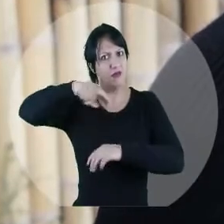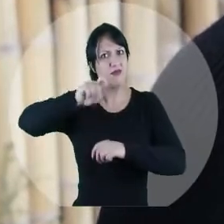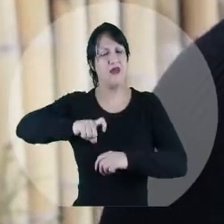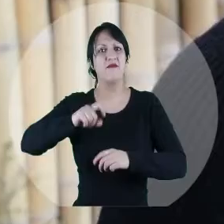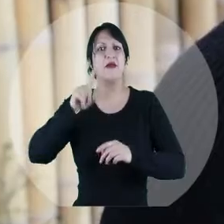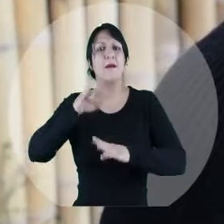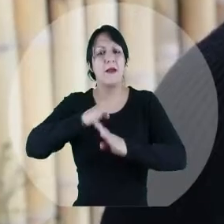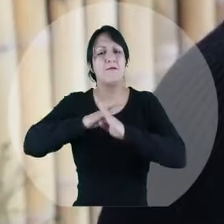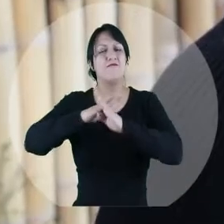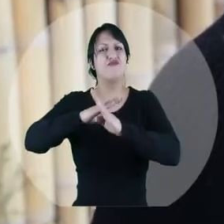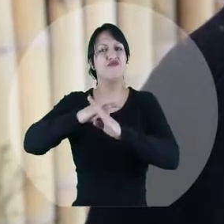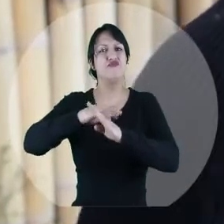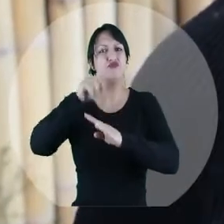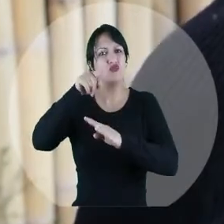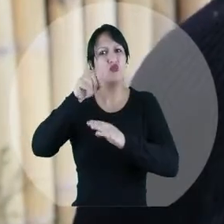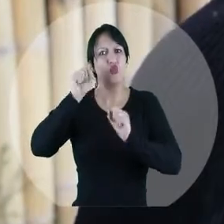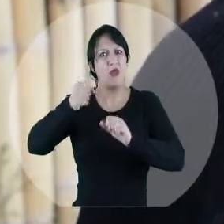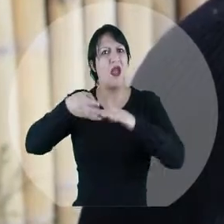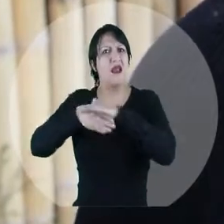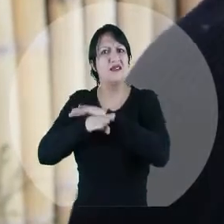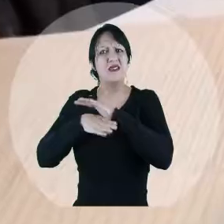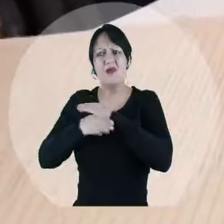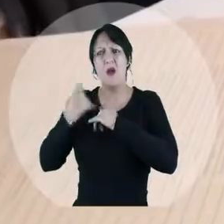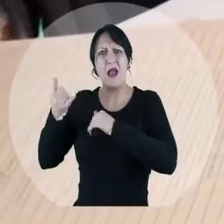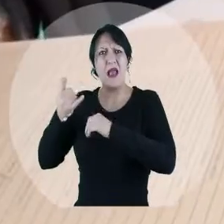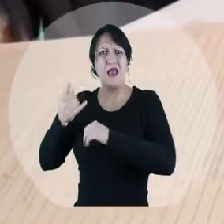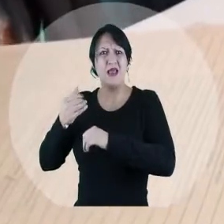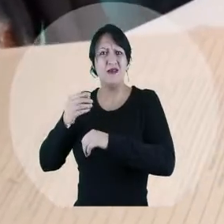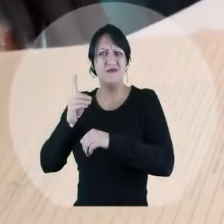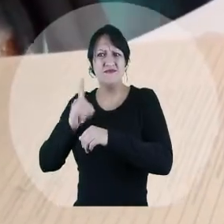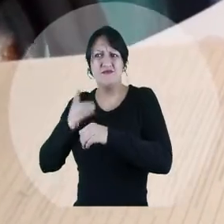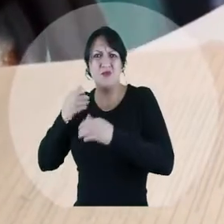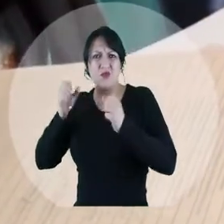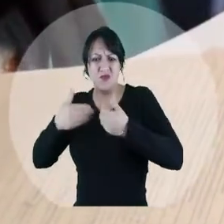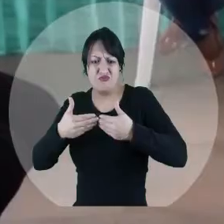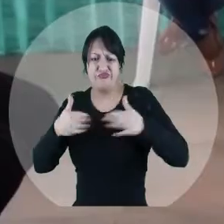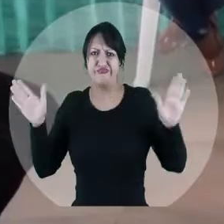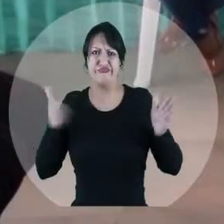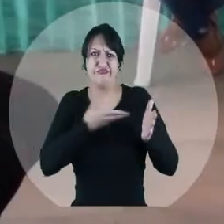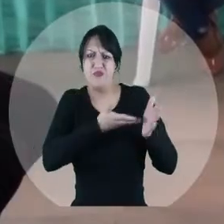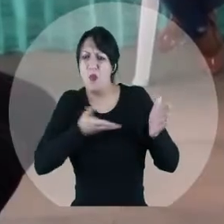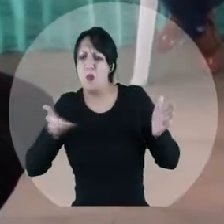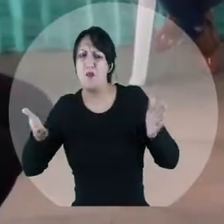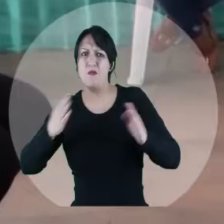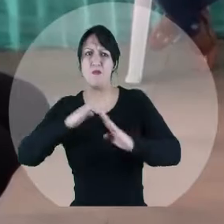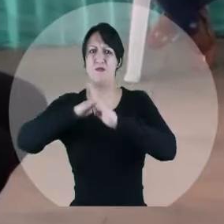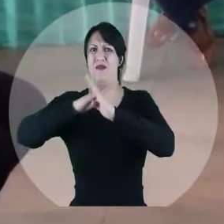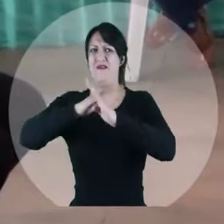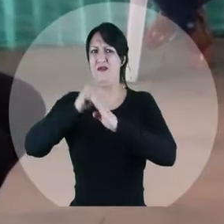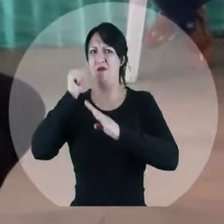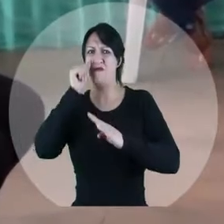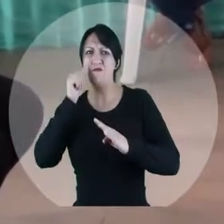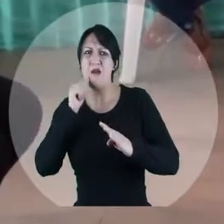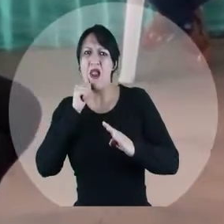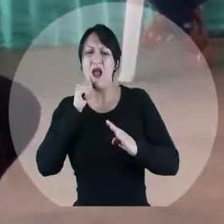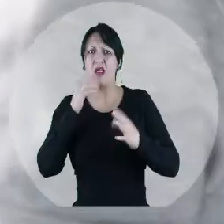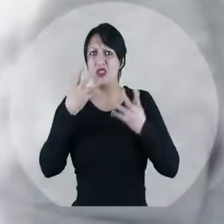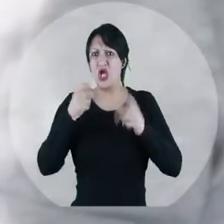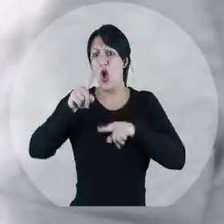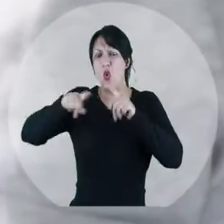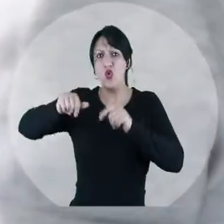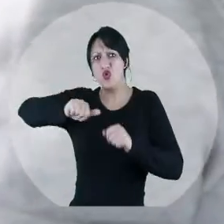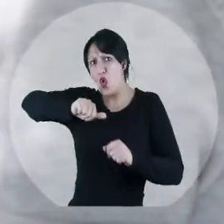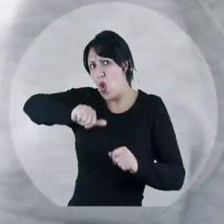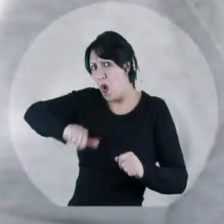derechos sexuales y reproductivos, acceder a los métodos de planificación familiar. Nosotros en nuestra clínica podemos ofrecerles todos los